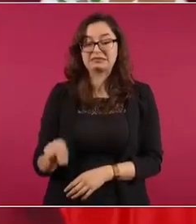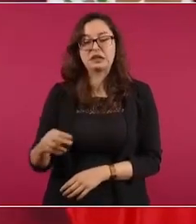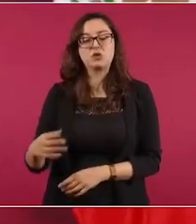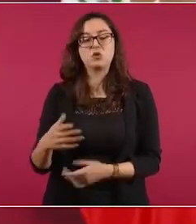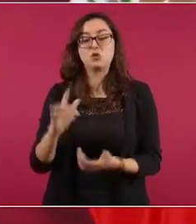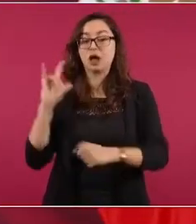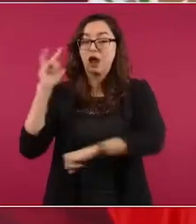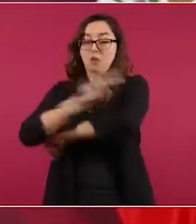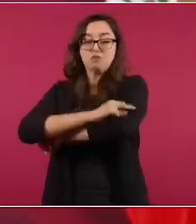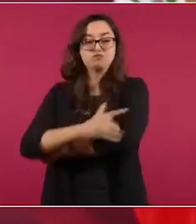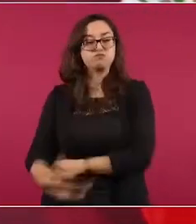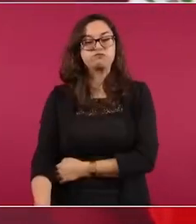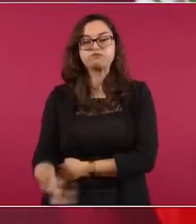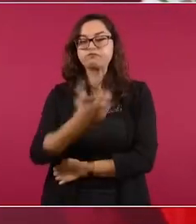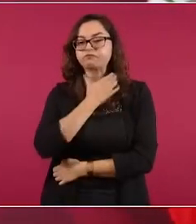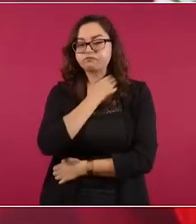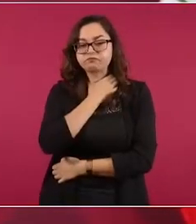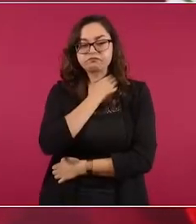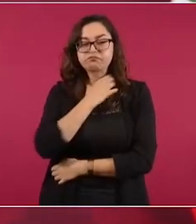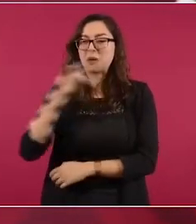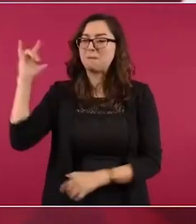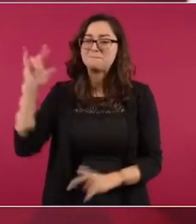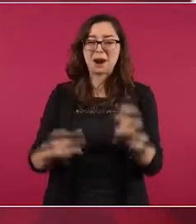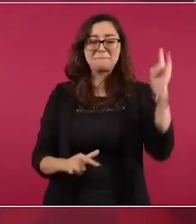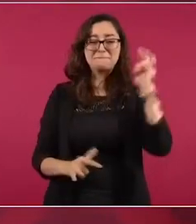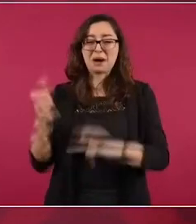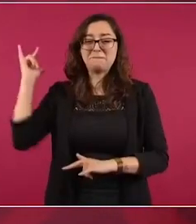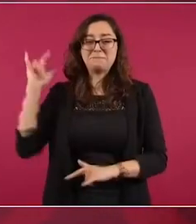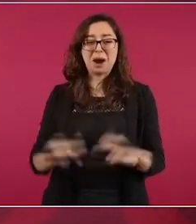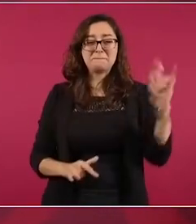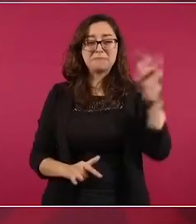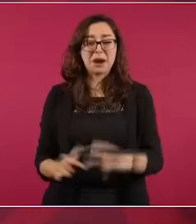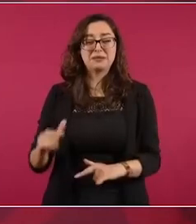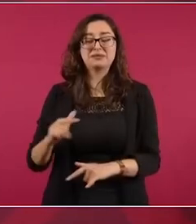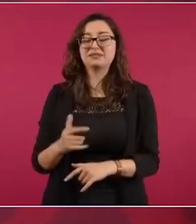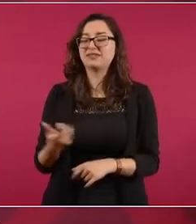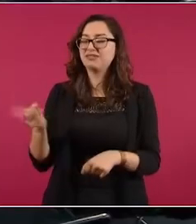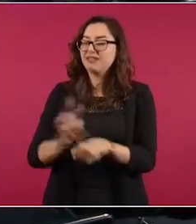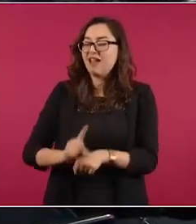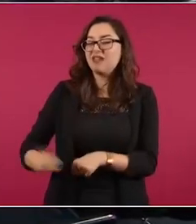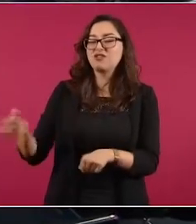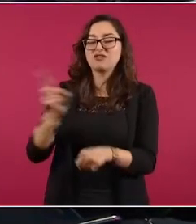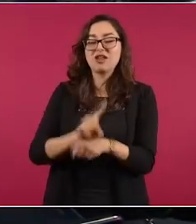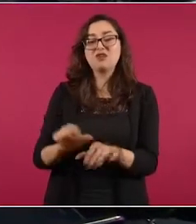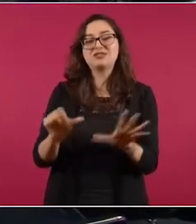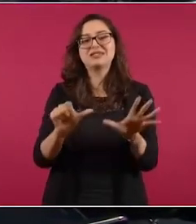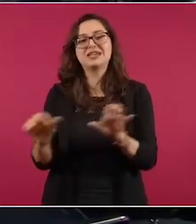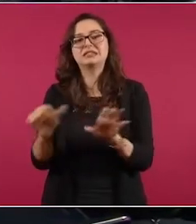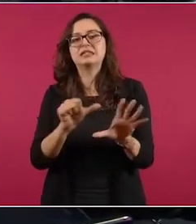saturado. Cancún tiene más de 600 operaciones diarias.